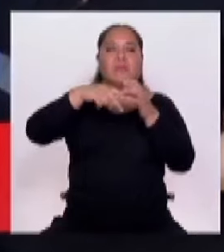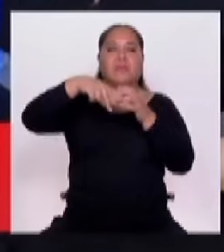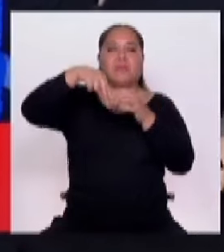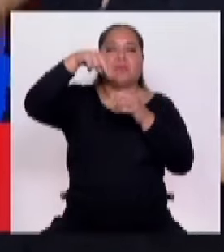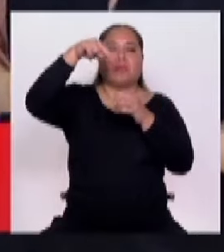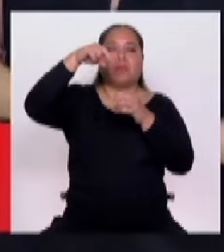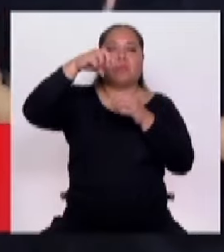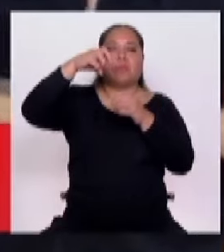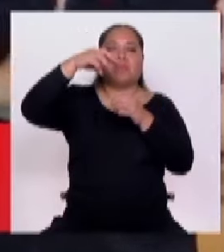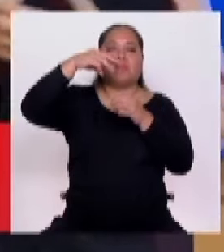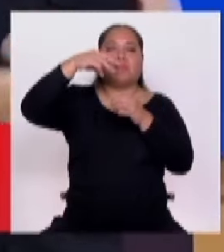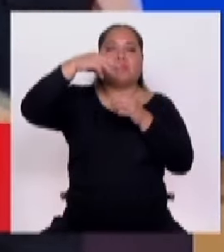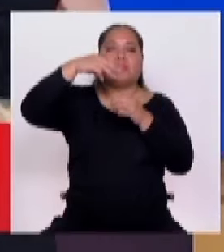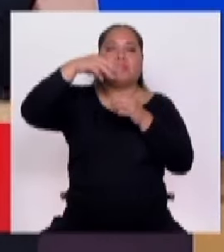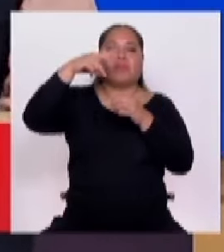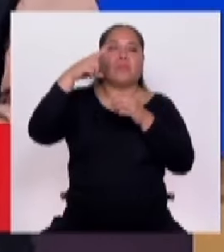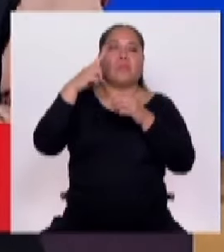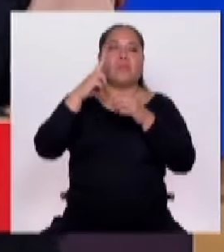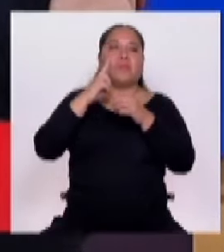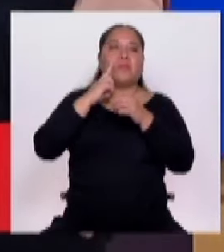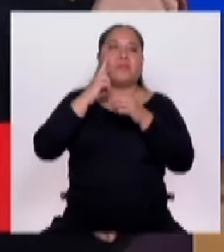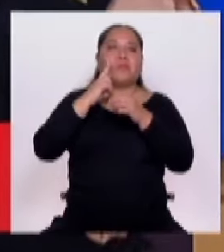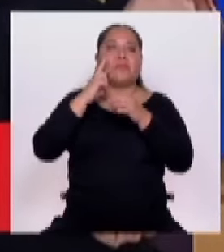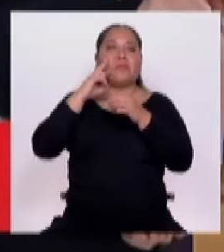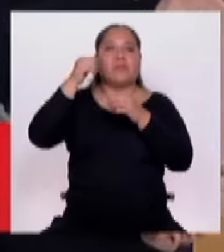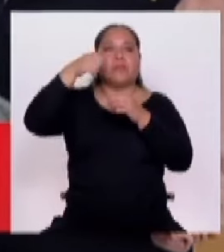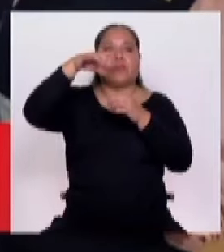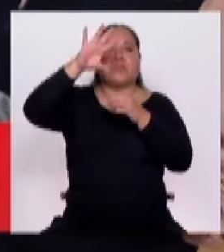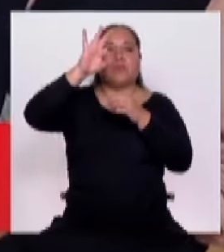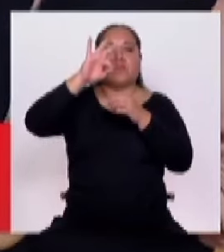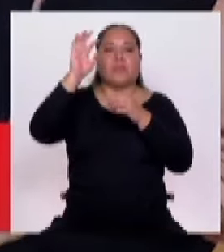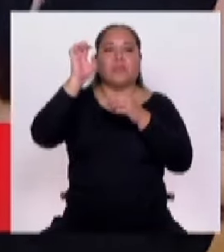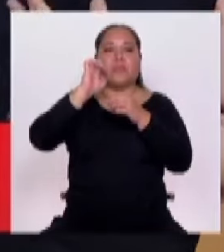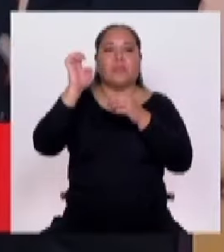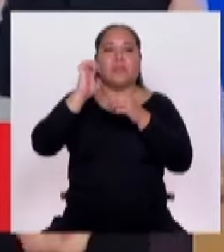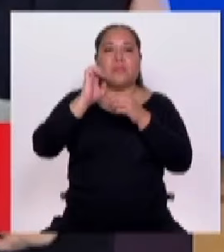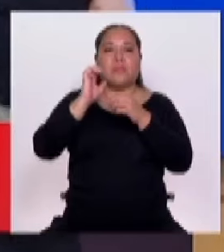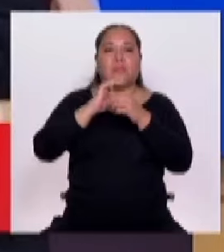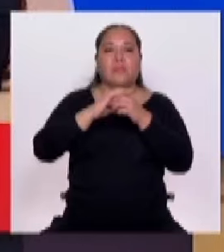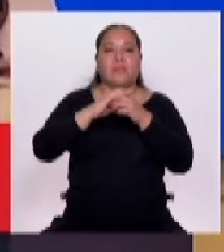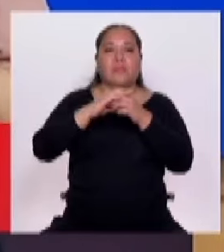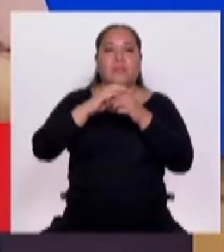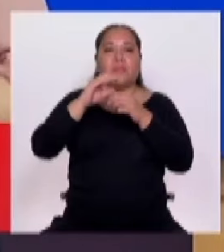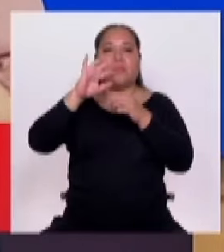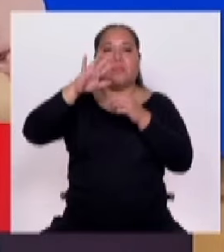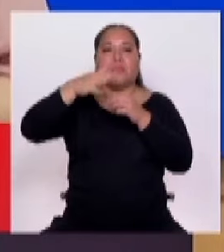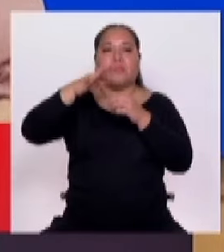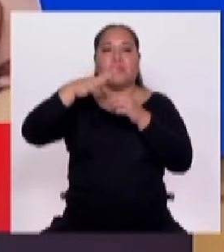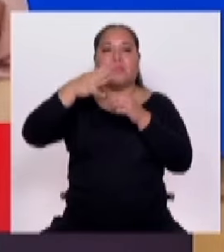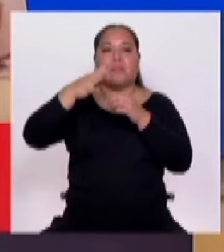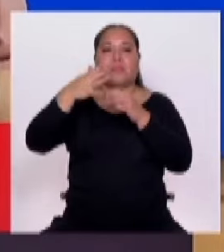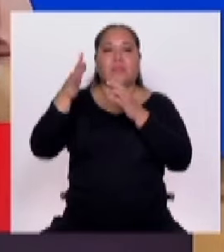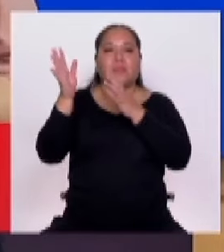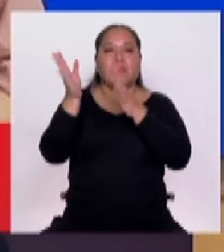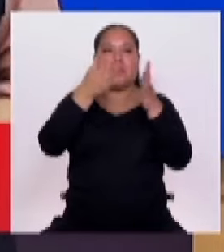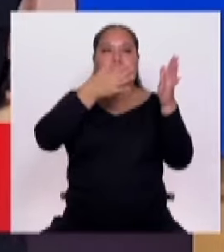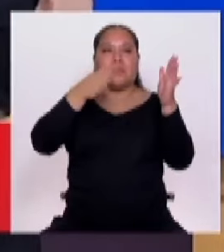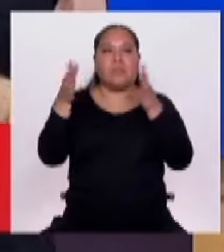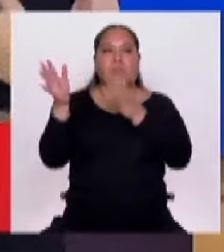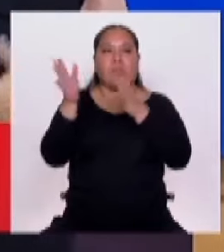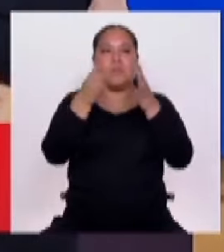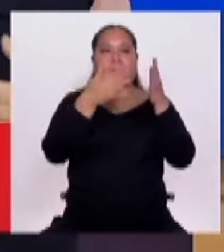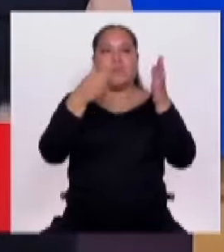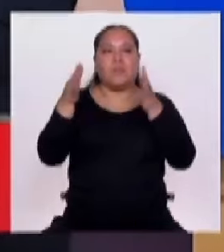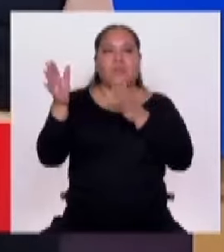extender hasta el viernes 19 de enero este aviso es de moderada intensidad Y ante este incremento de viento siempre se les